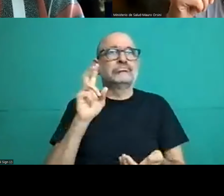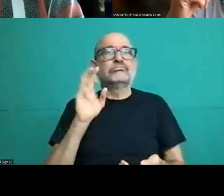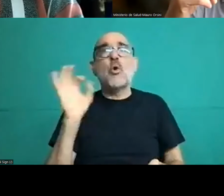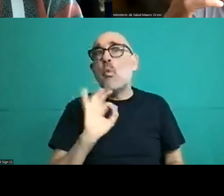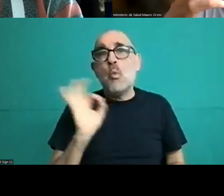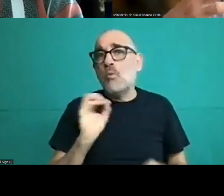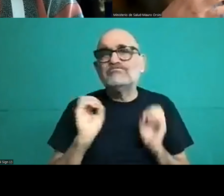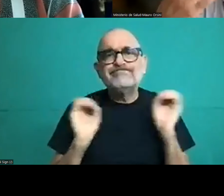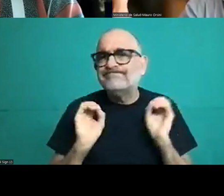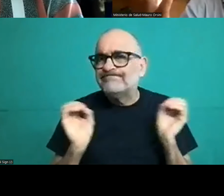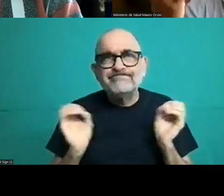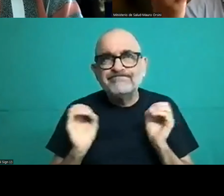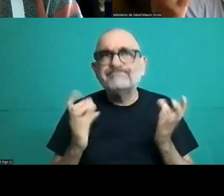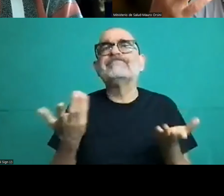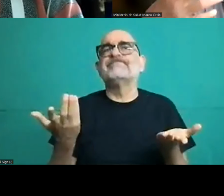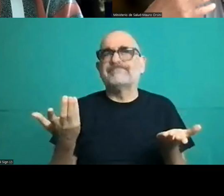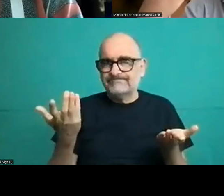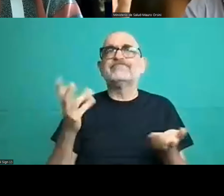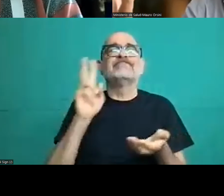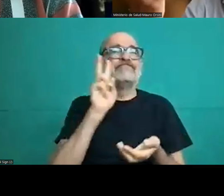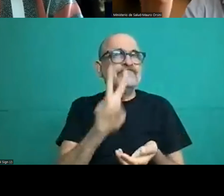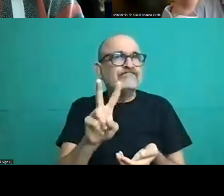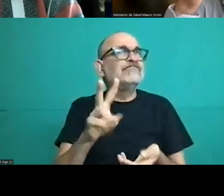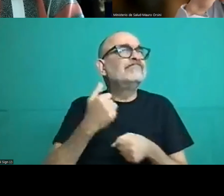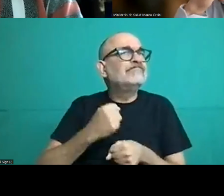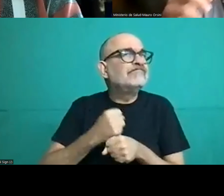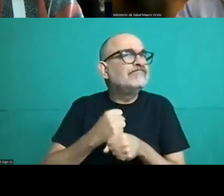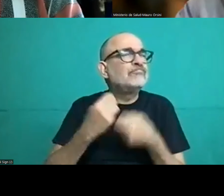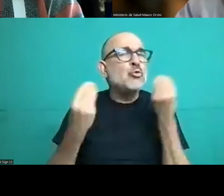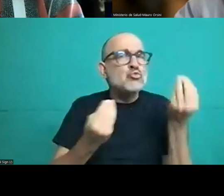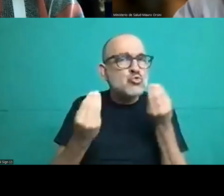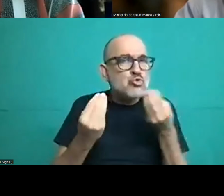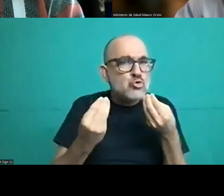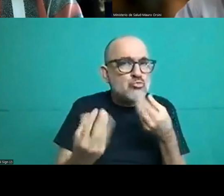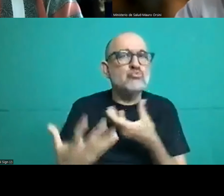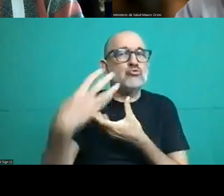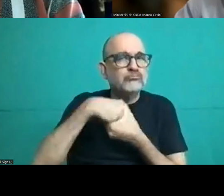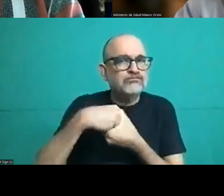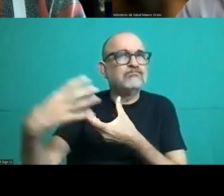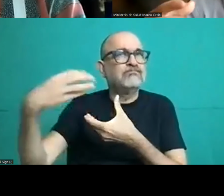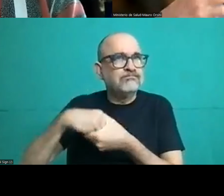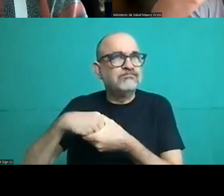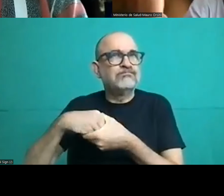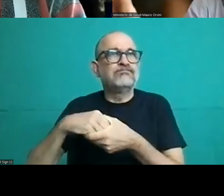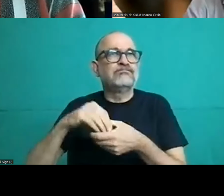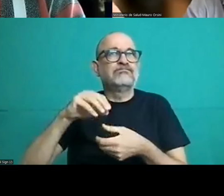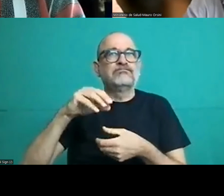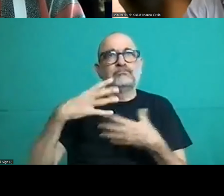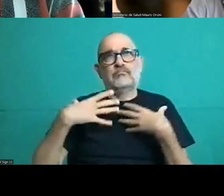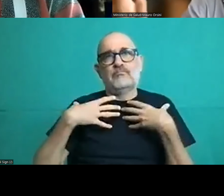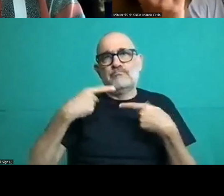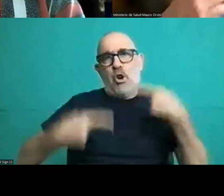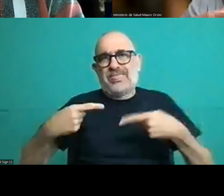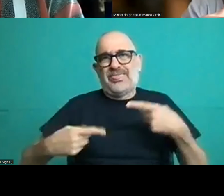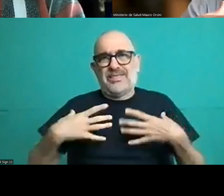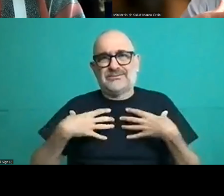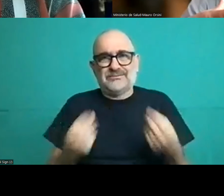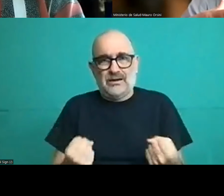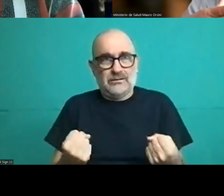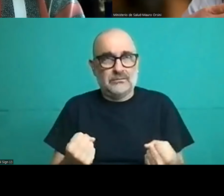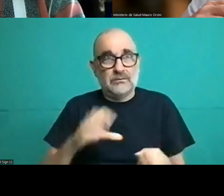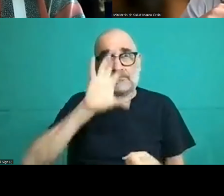país, cómo involucraron a los pacientes para trabajar en su seguridad, qué resultó y qué